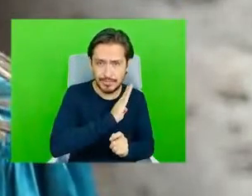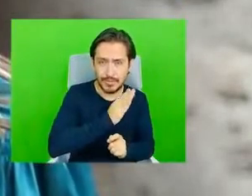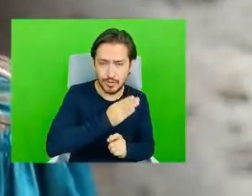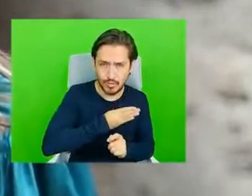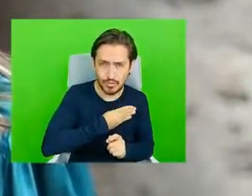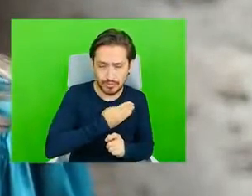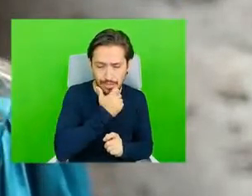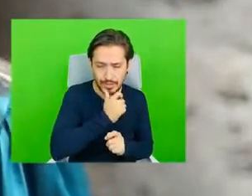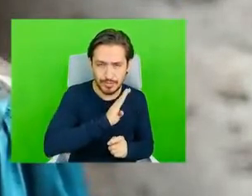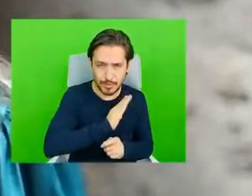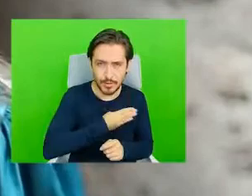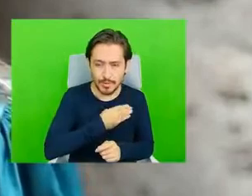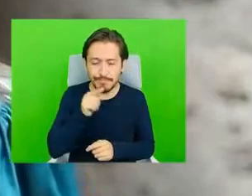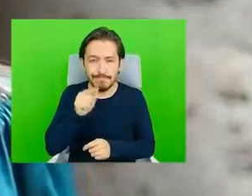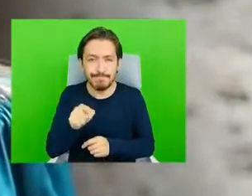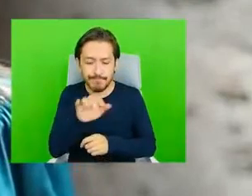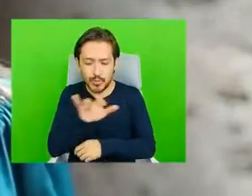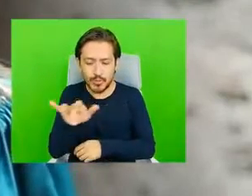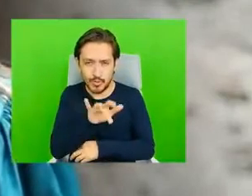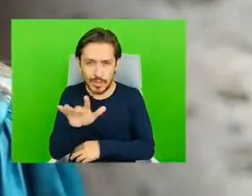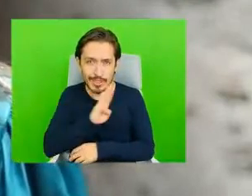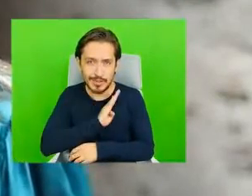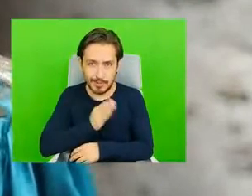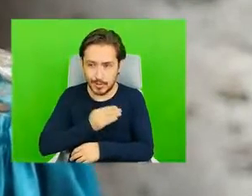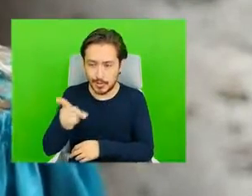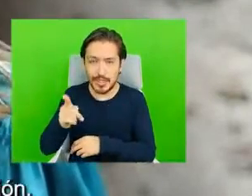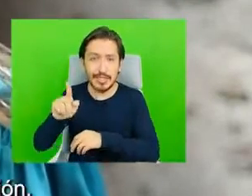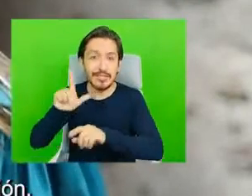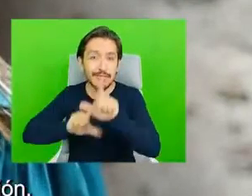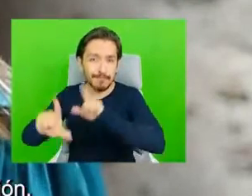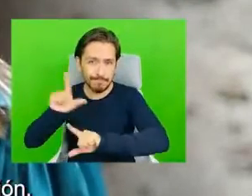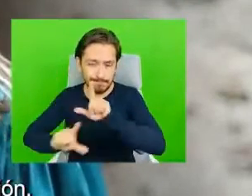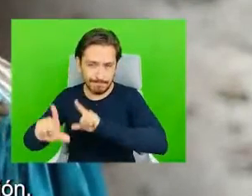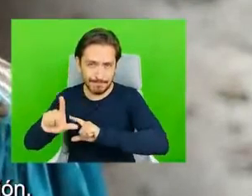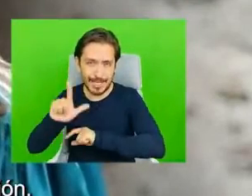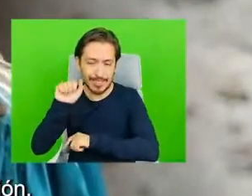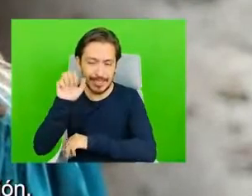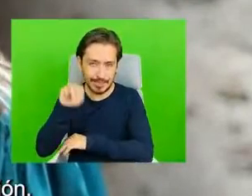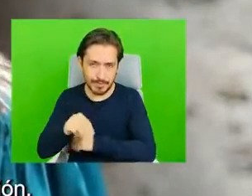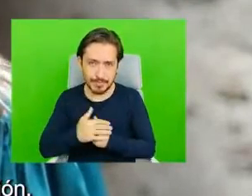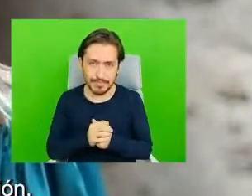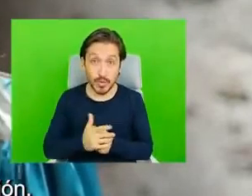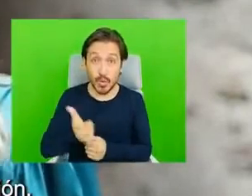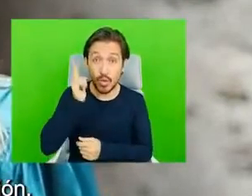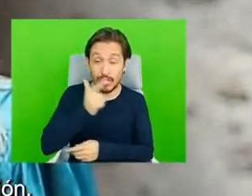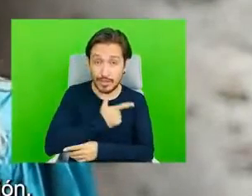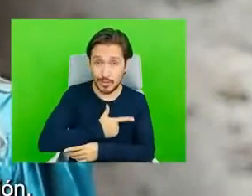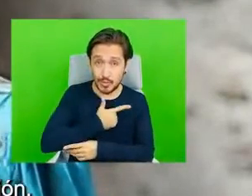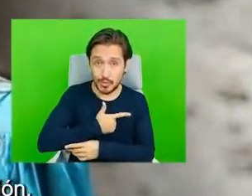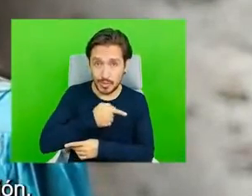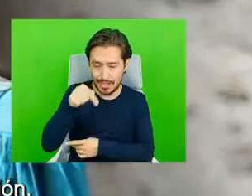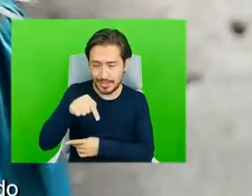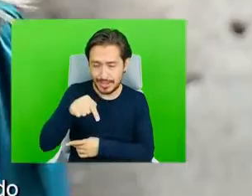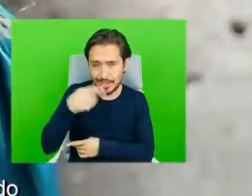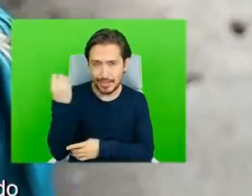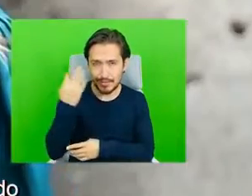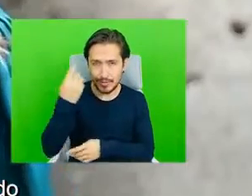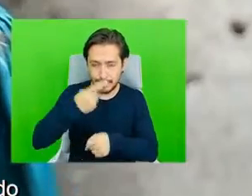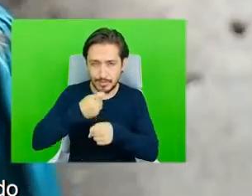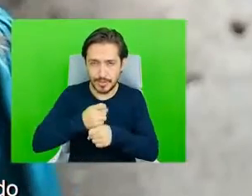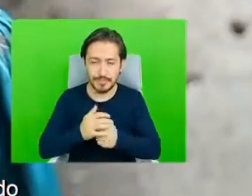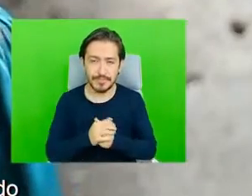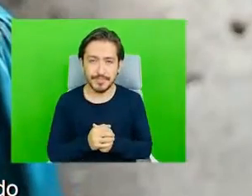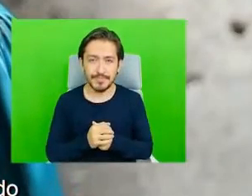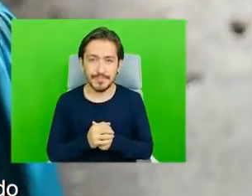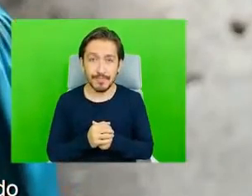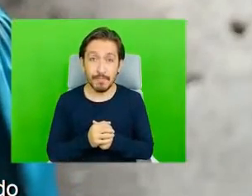al español e interpretación en lengua de señas mexicana. Esperamos que disfruten de esta primera sesión. Gracias por acompañarnos. Daremos